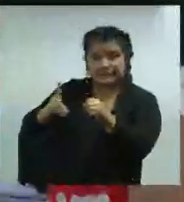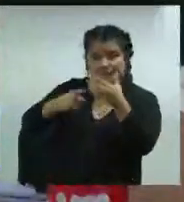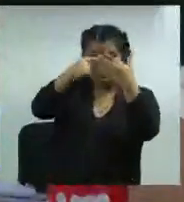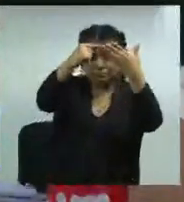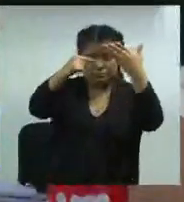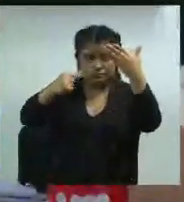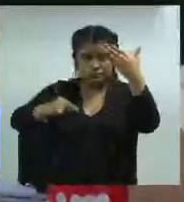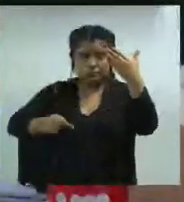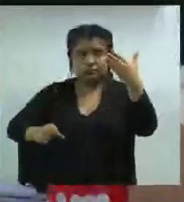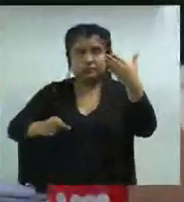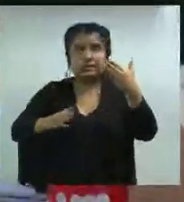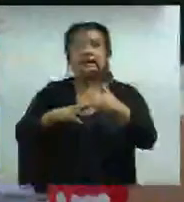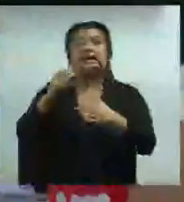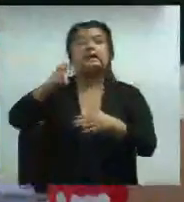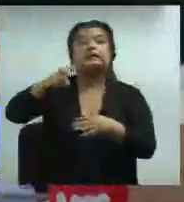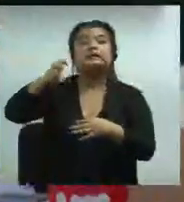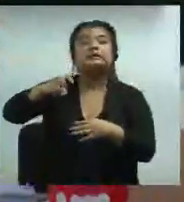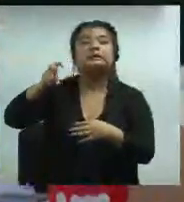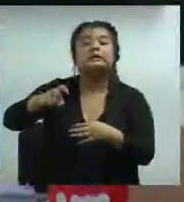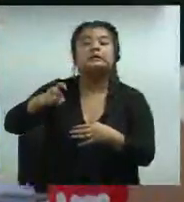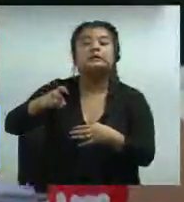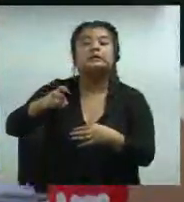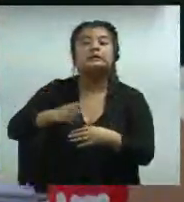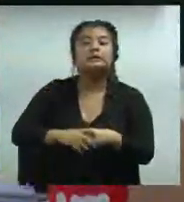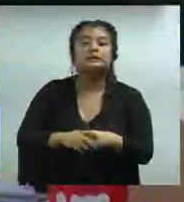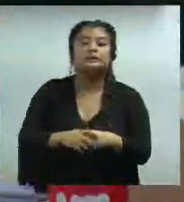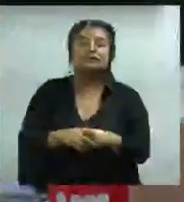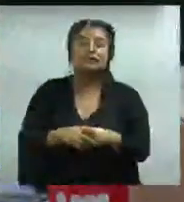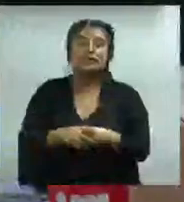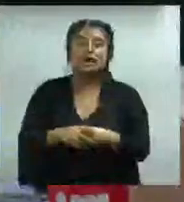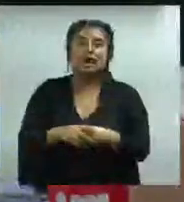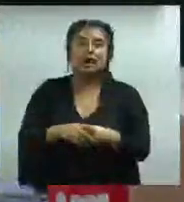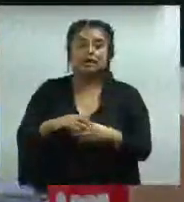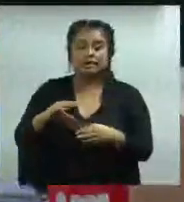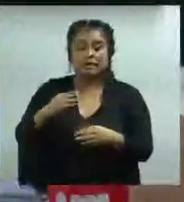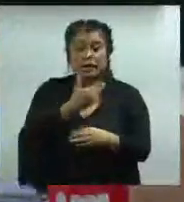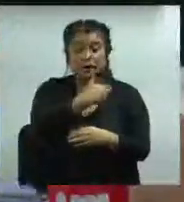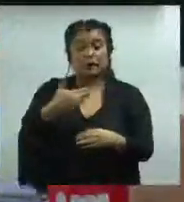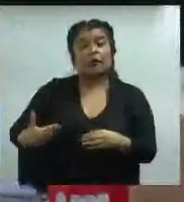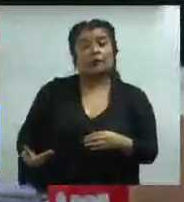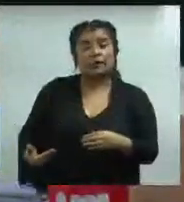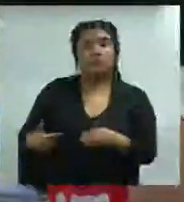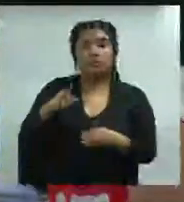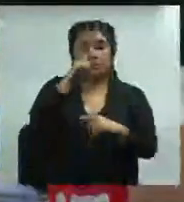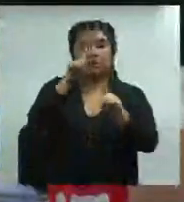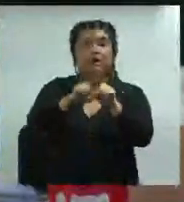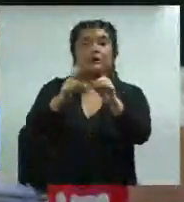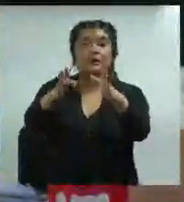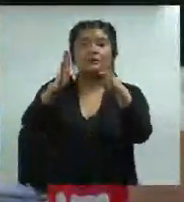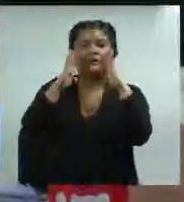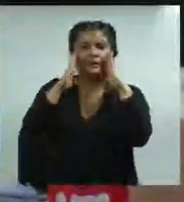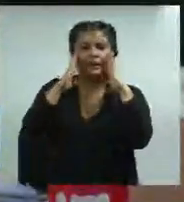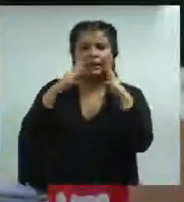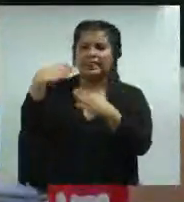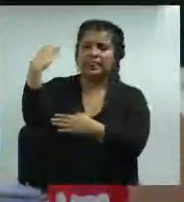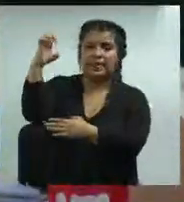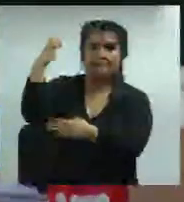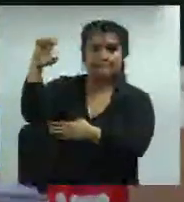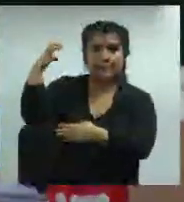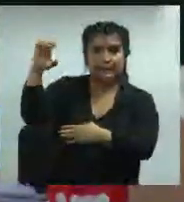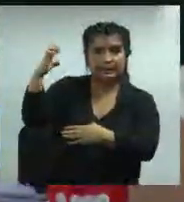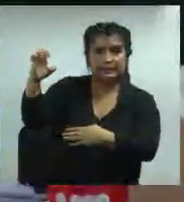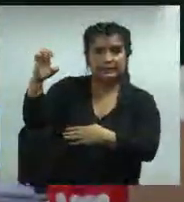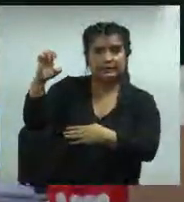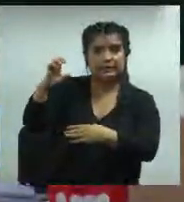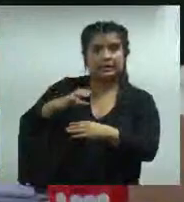son acciones más concretas de parte del organismo ejecutivo, relacionado con atender la emergencia. Cuando